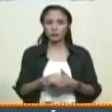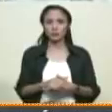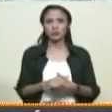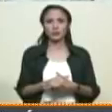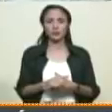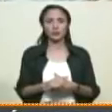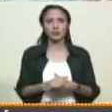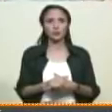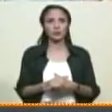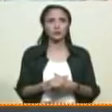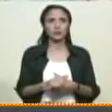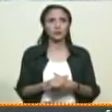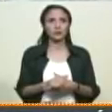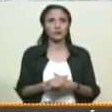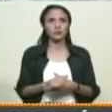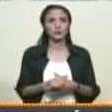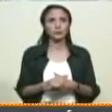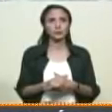más despiadada.